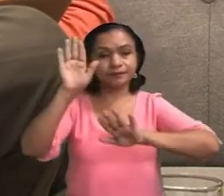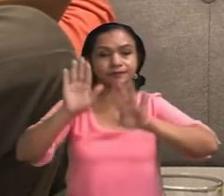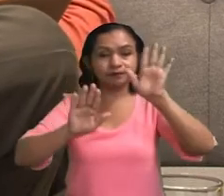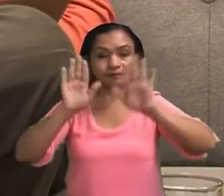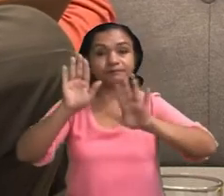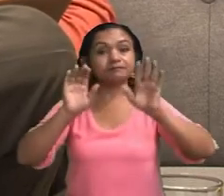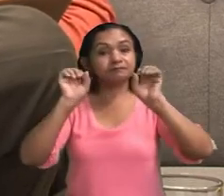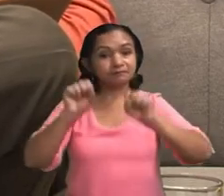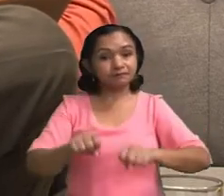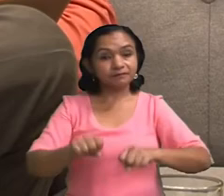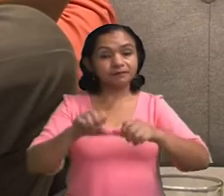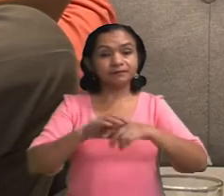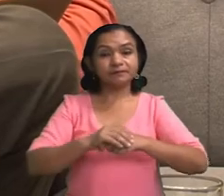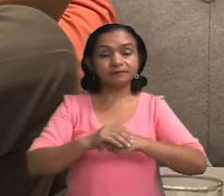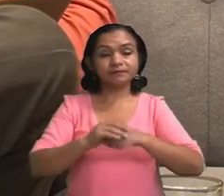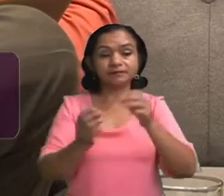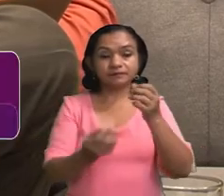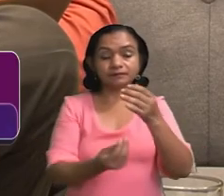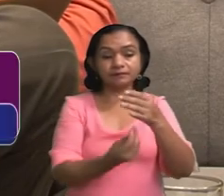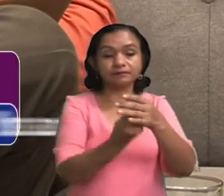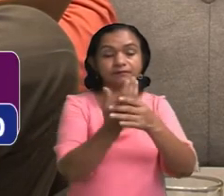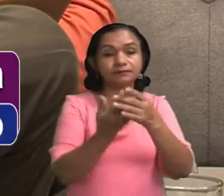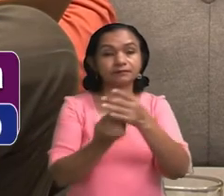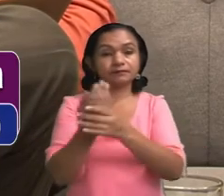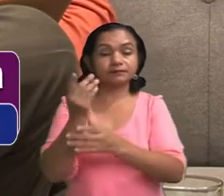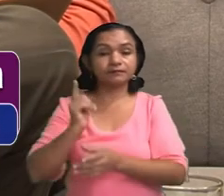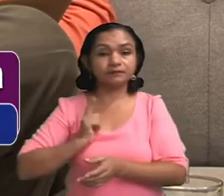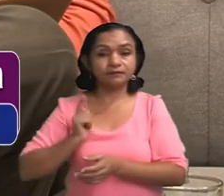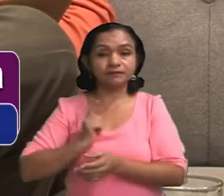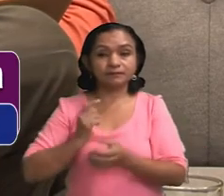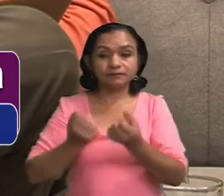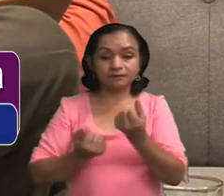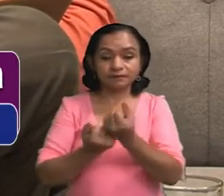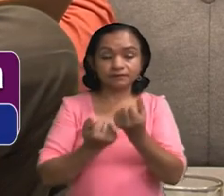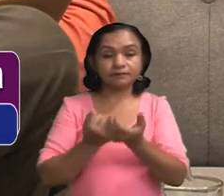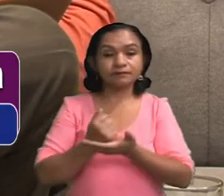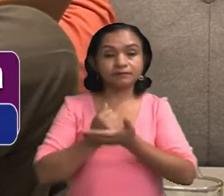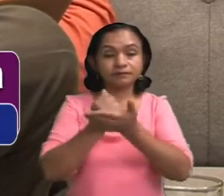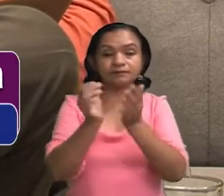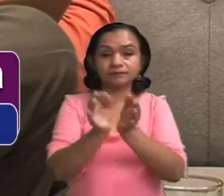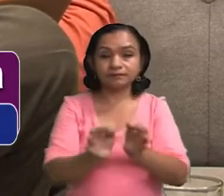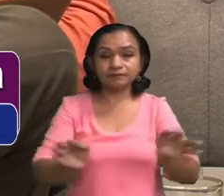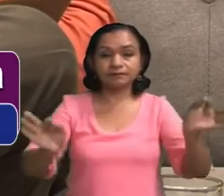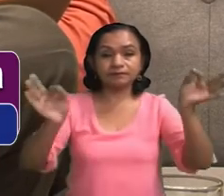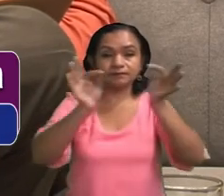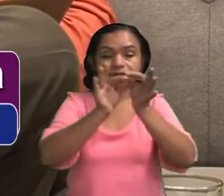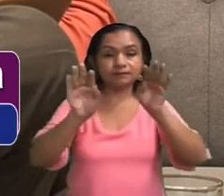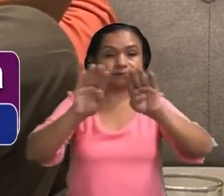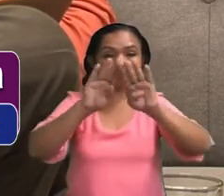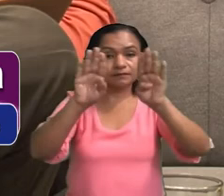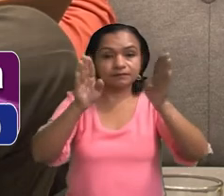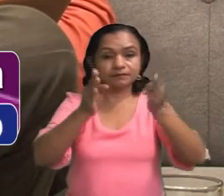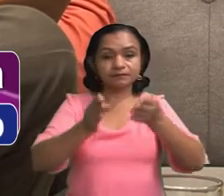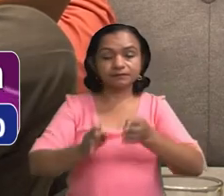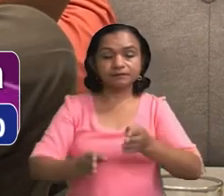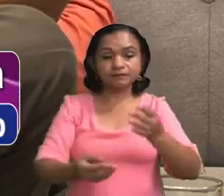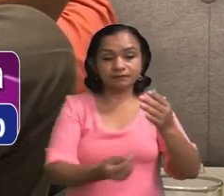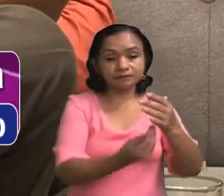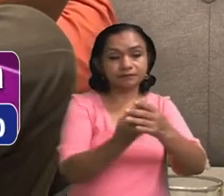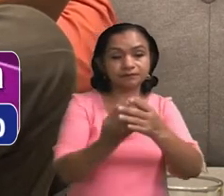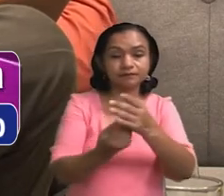mujeres y en la parte productiva, sin duda, tenemos un aporte importantísimo de la mujer en la producción